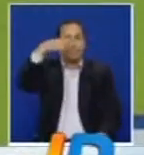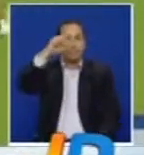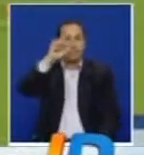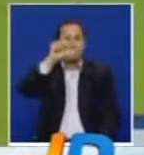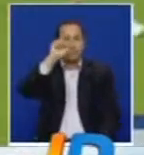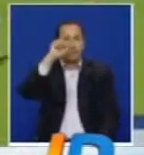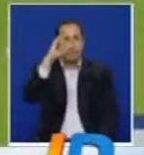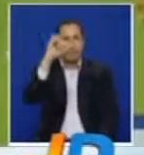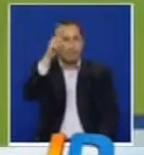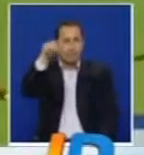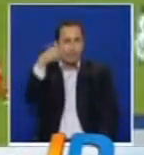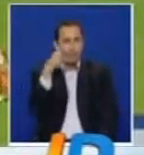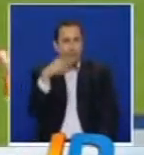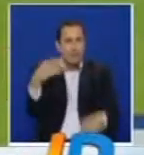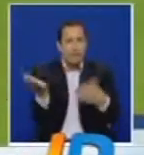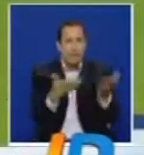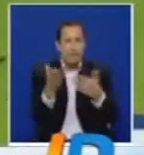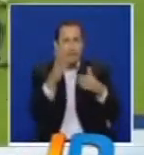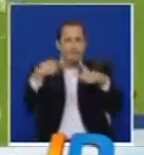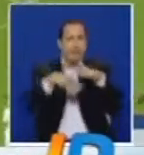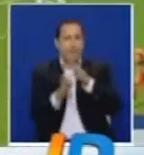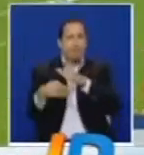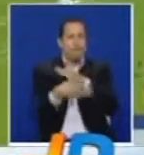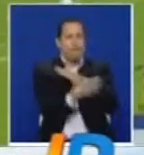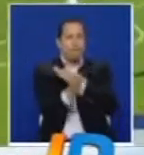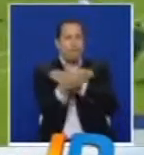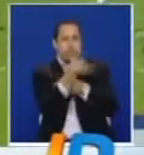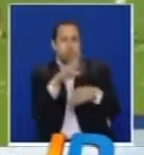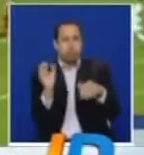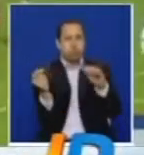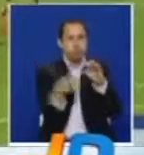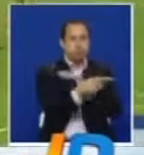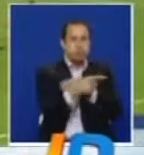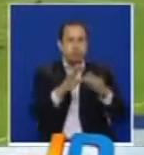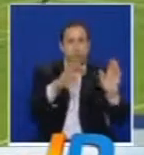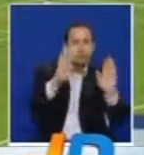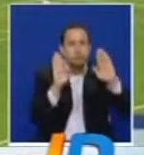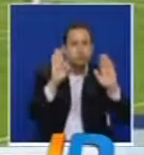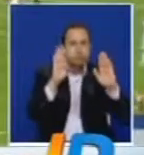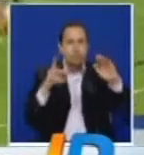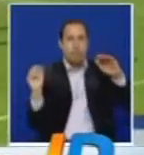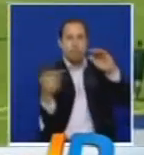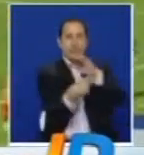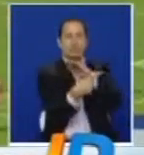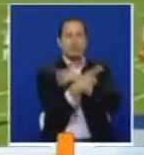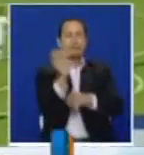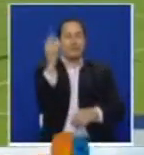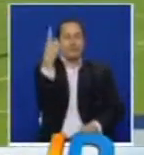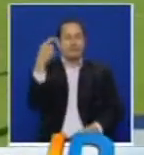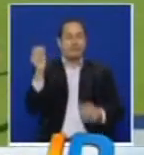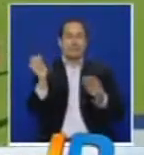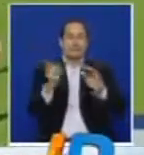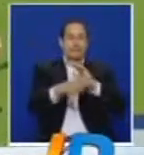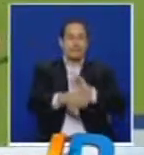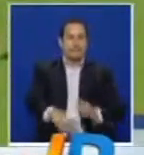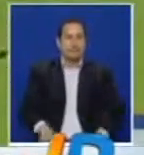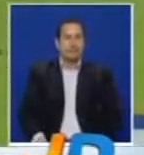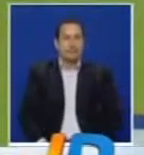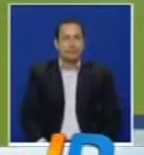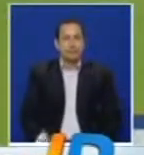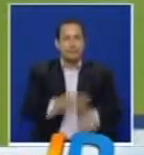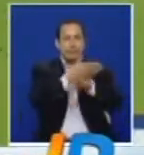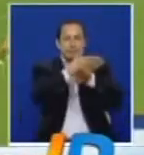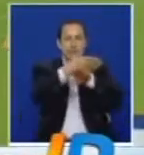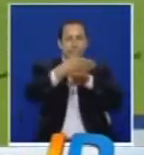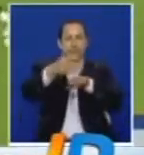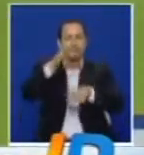filtra entre la defensa del visitante y recibe el pase de Tancredi. Y mano a mano define con Biafara para el primer gol. A los